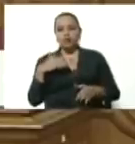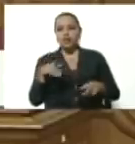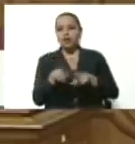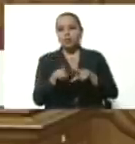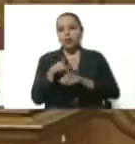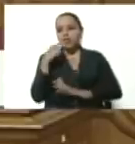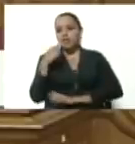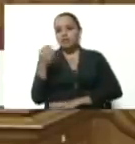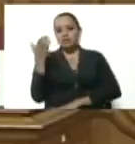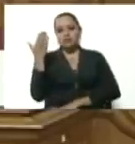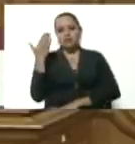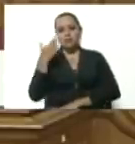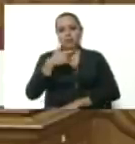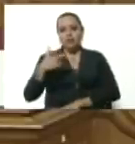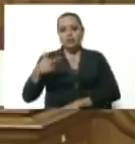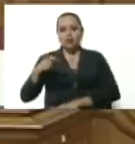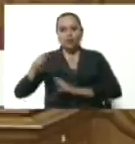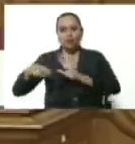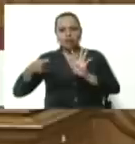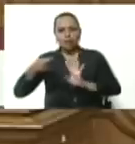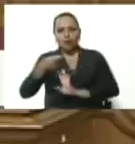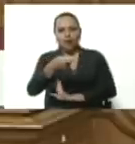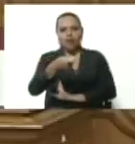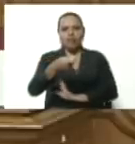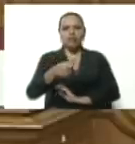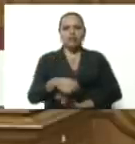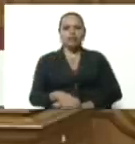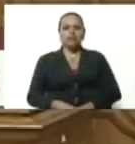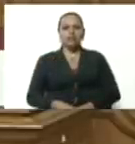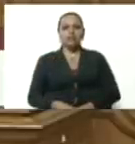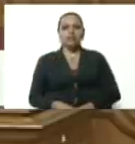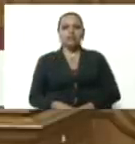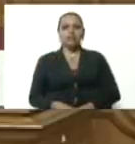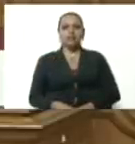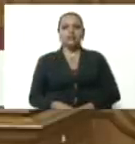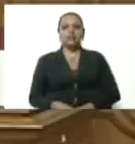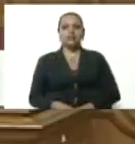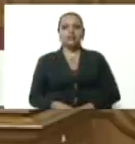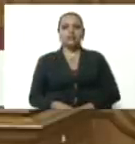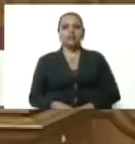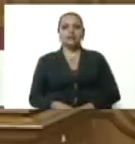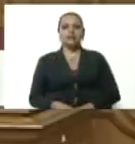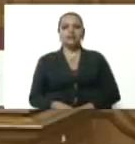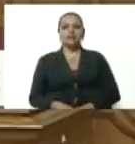infantes. Así es, ¿verdad? Campo dice así, y Campo es comunicador.